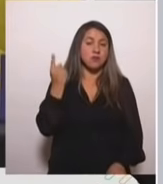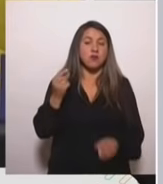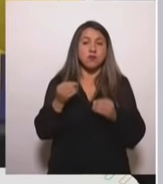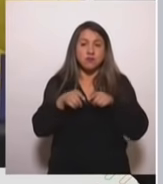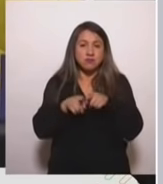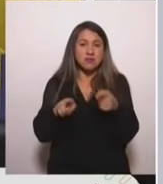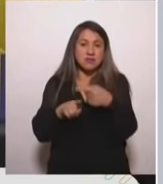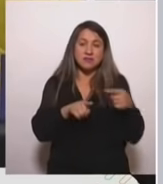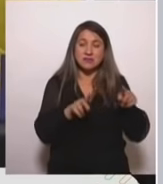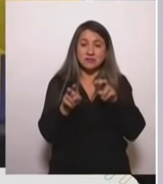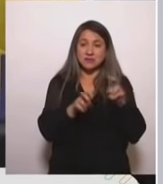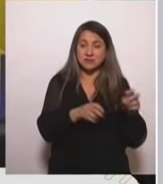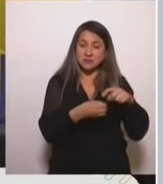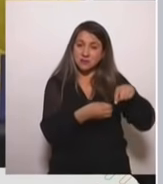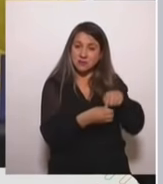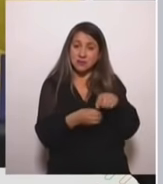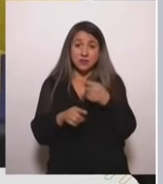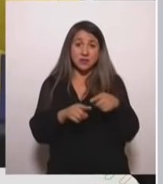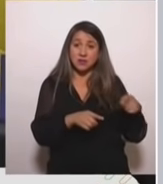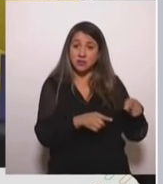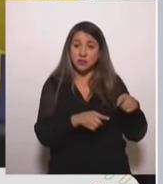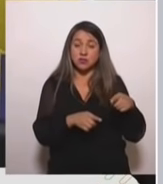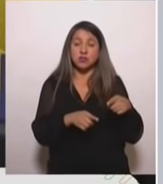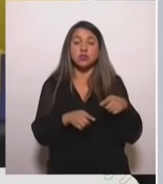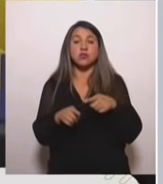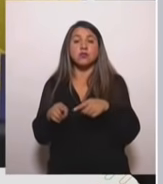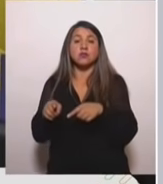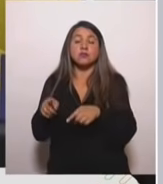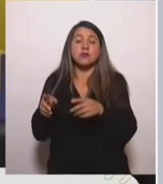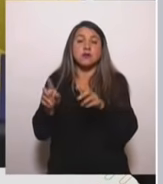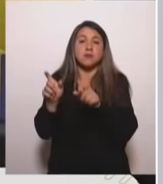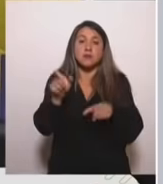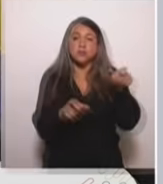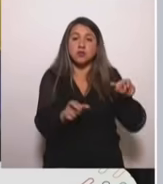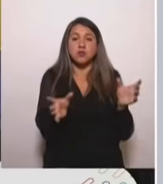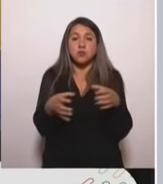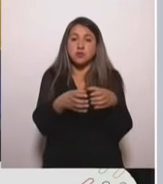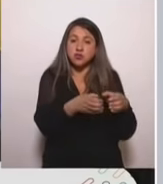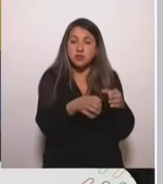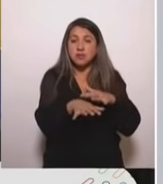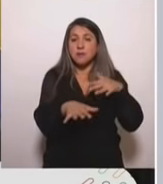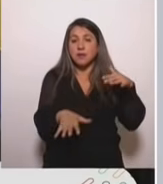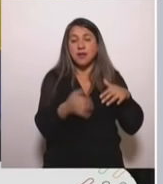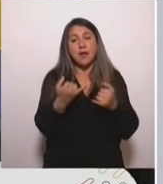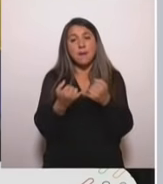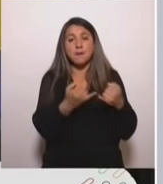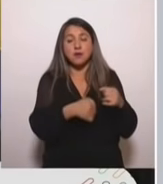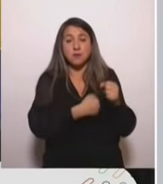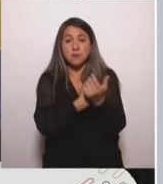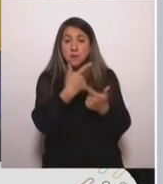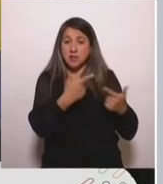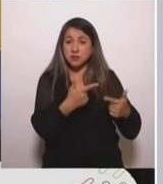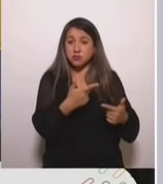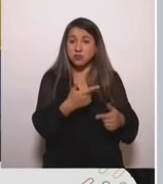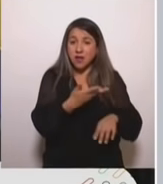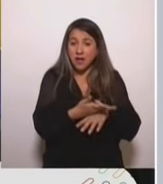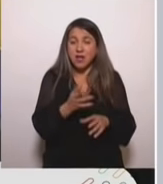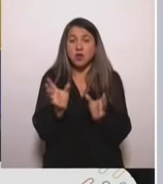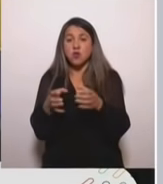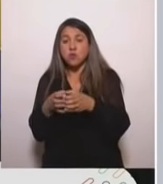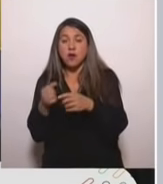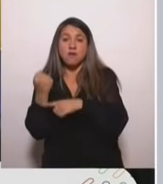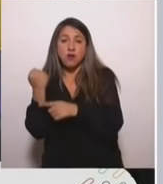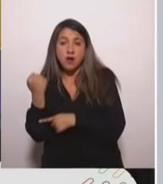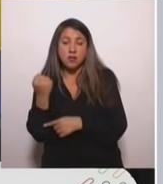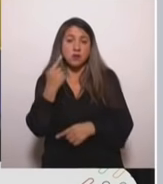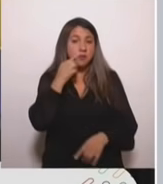situaciones que también pueden ser tan o más importantes que estas. Sí, hemos visto durante estos dos días